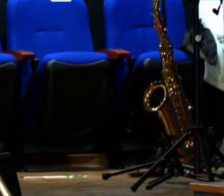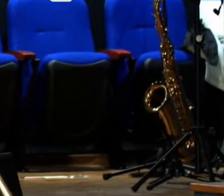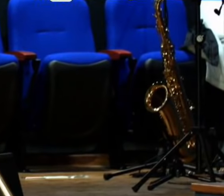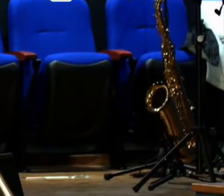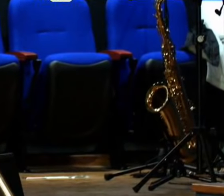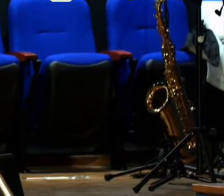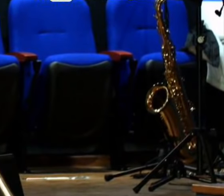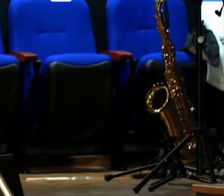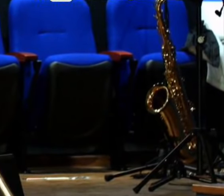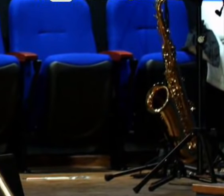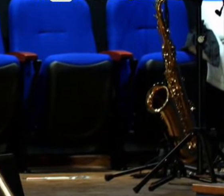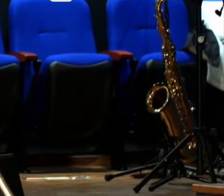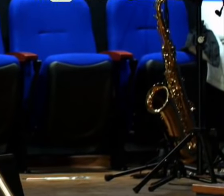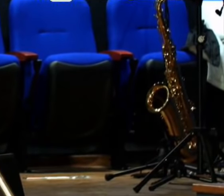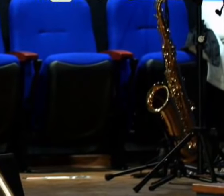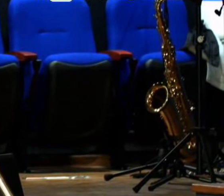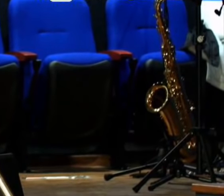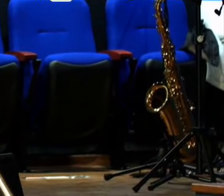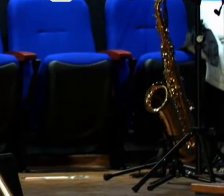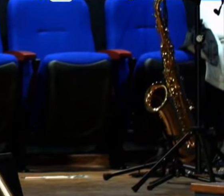Ahí lo dieron a ustedes, me contaron.